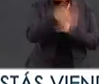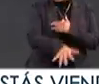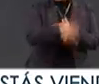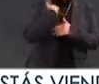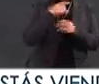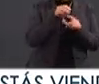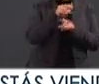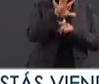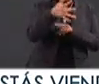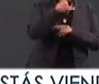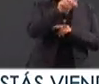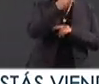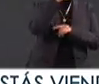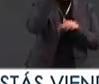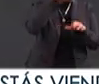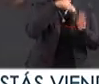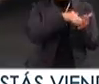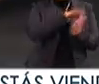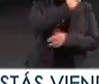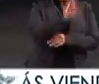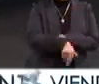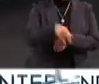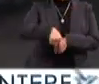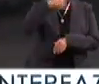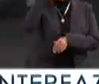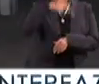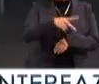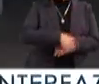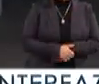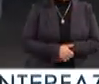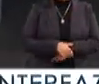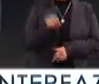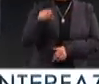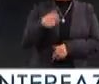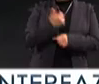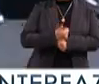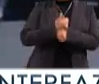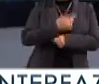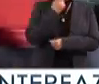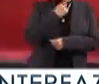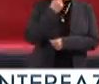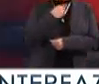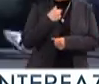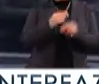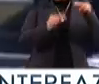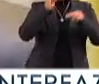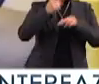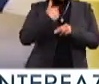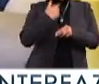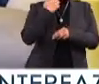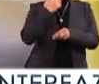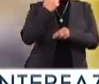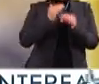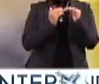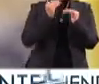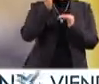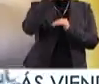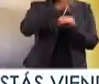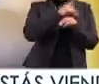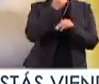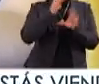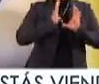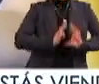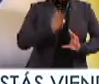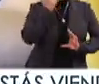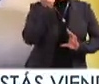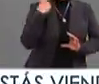causó cerca de 83 mil de funciones en el país en este padecimiento el nivel de glucosa en la sangre está elevado debido a que el